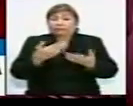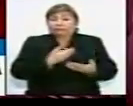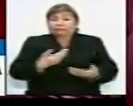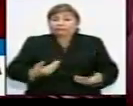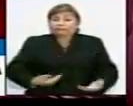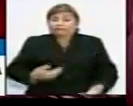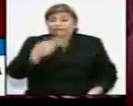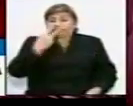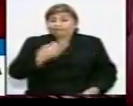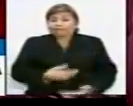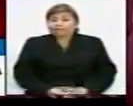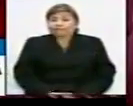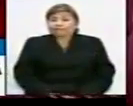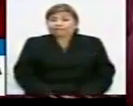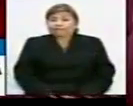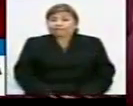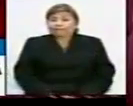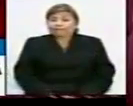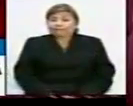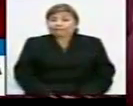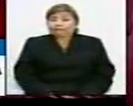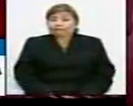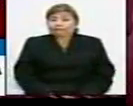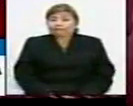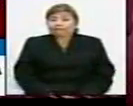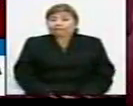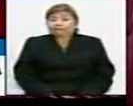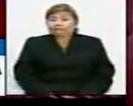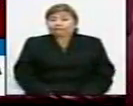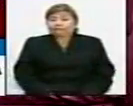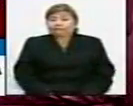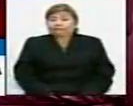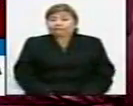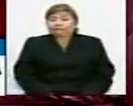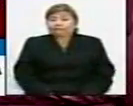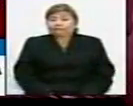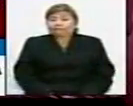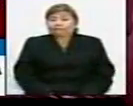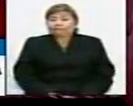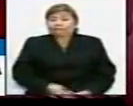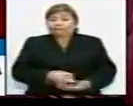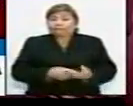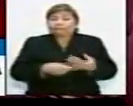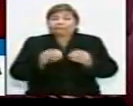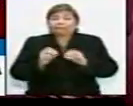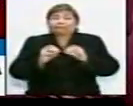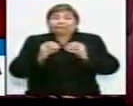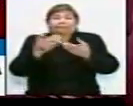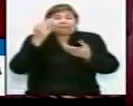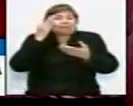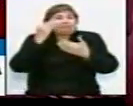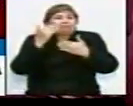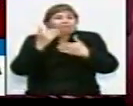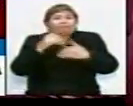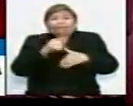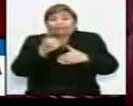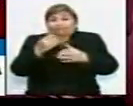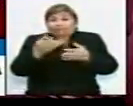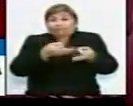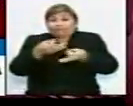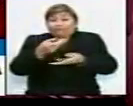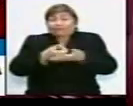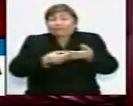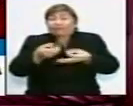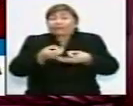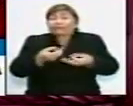Veamos. Los que podrían hacer que la deuda se ubique por encima del límite legal, ¿qué medidas se deben tomar de materializarse los riesgos